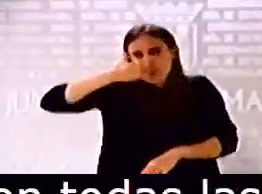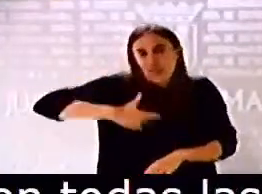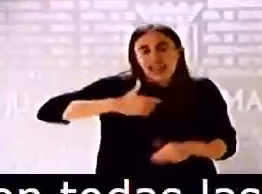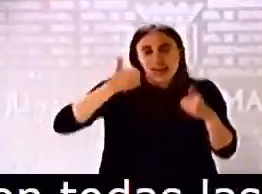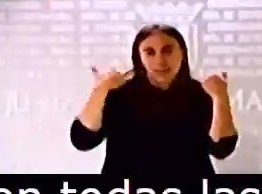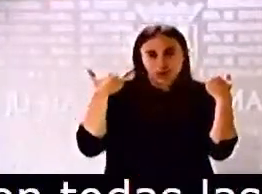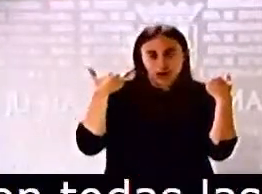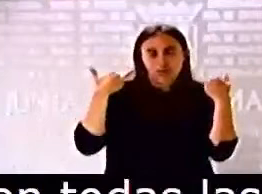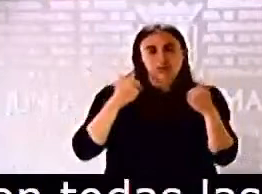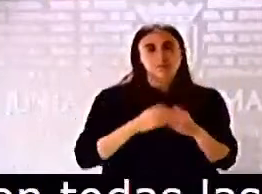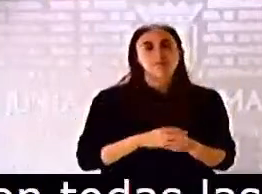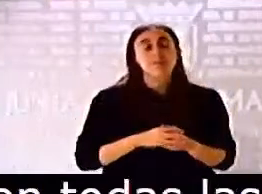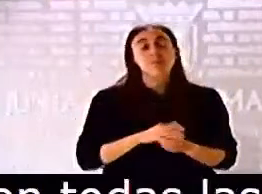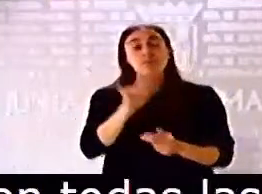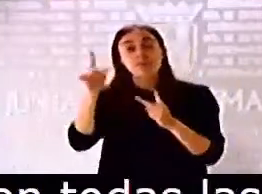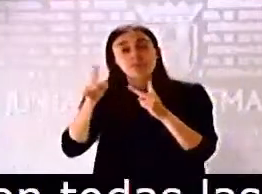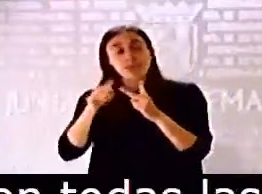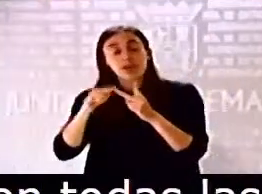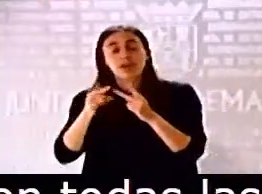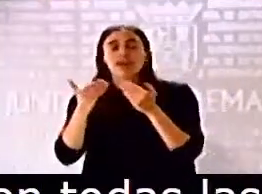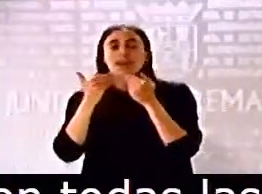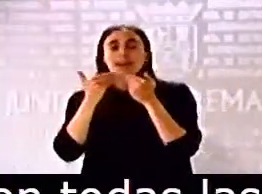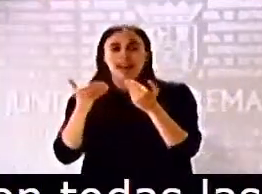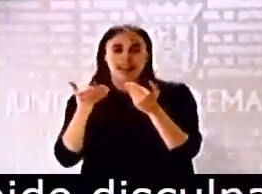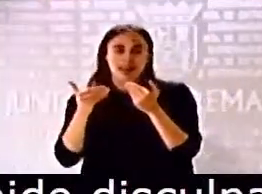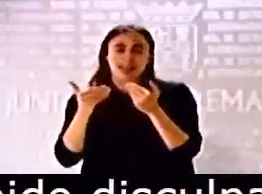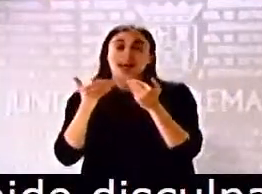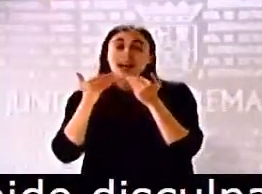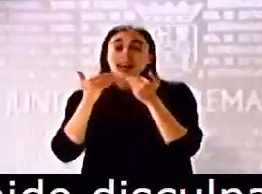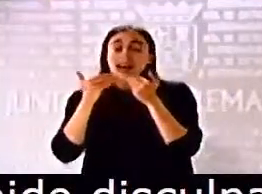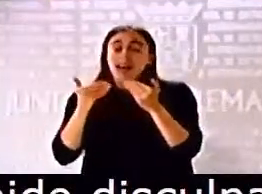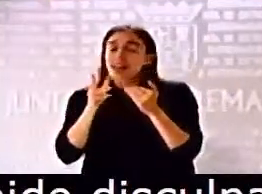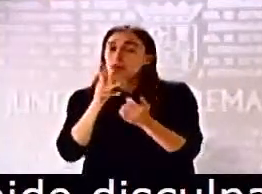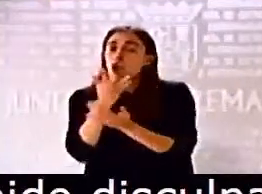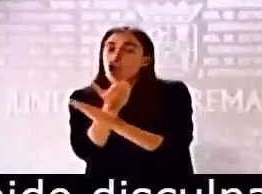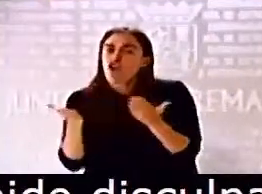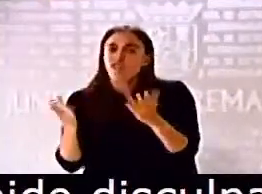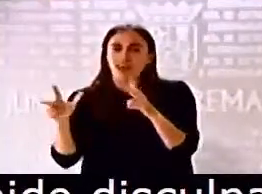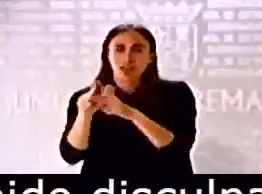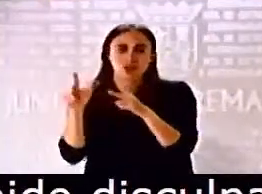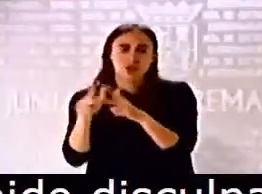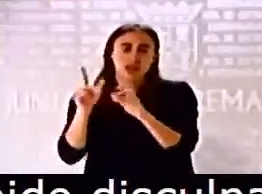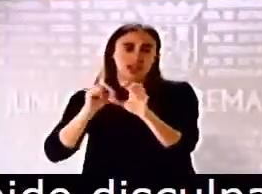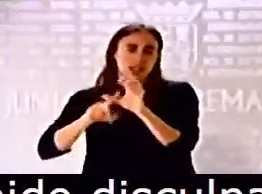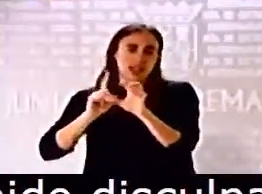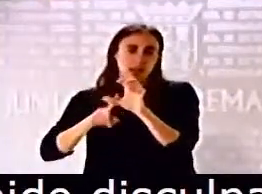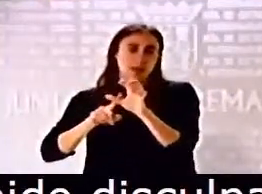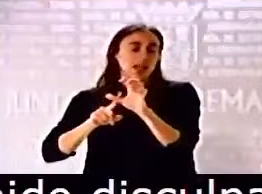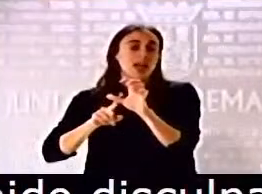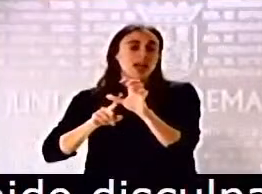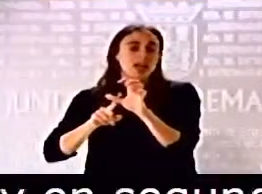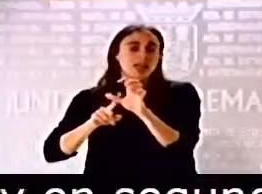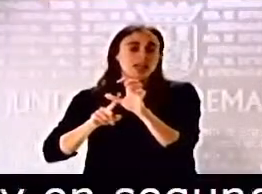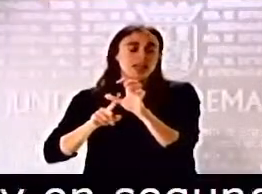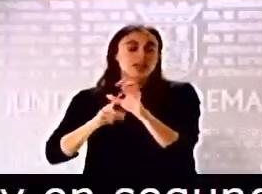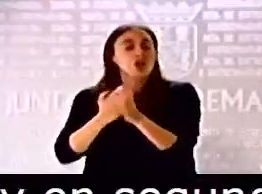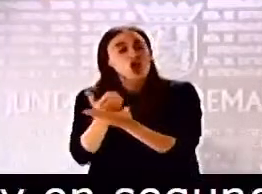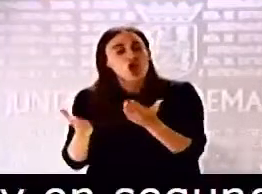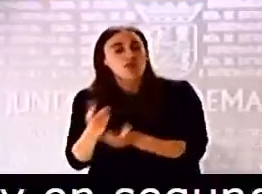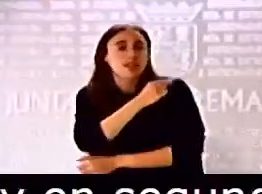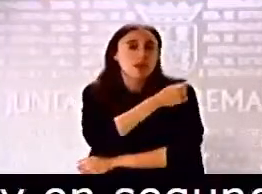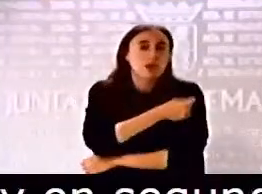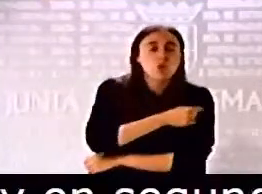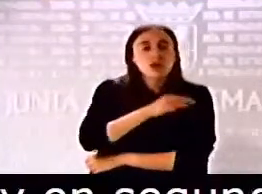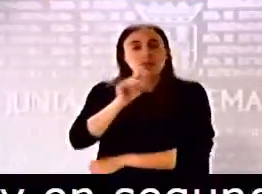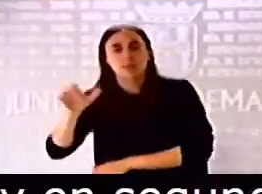en segundo lugar, gracias a la confianza que la sociedad extremeña ha puesto en la vacuna y en la ciencia